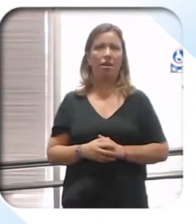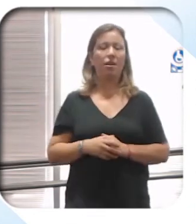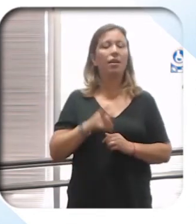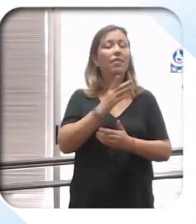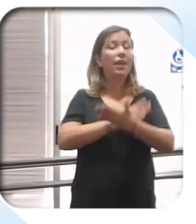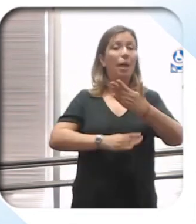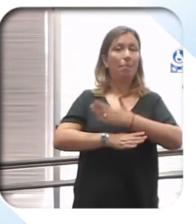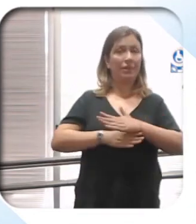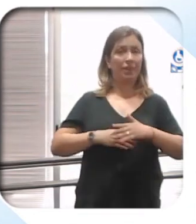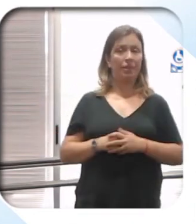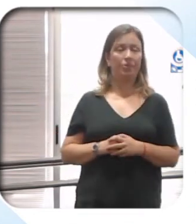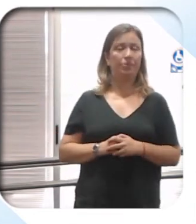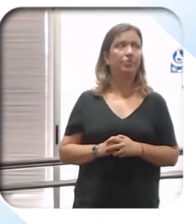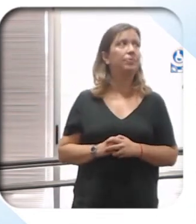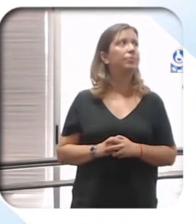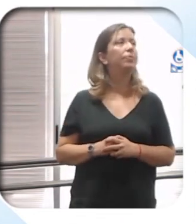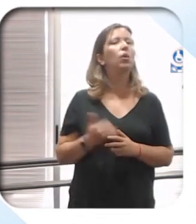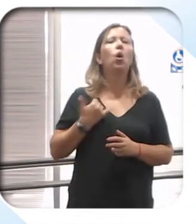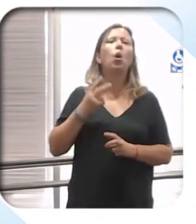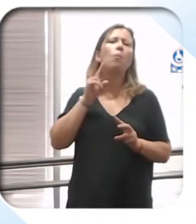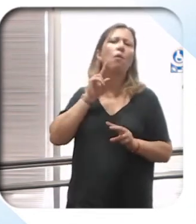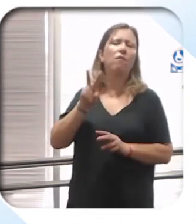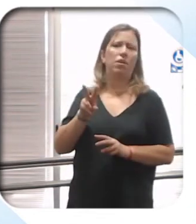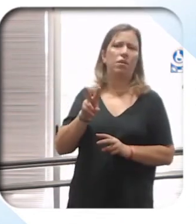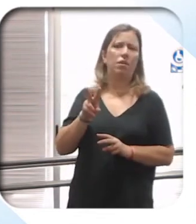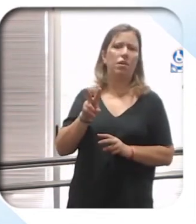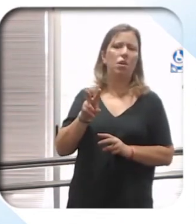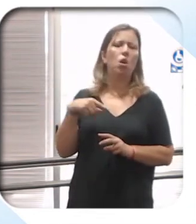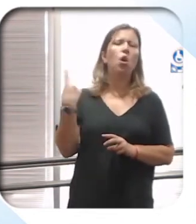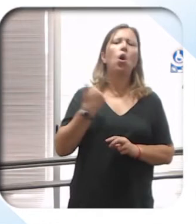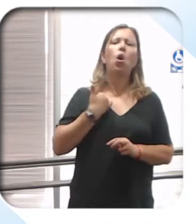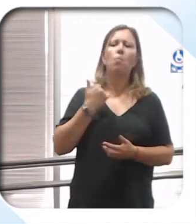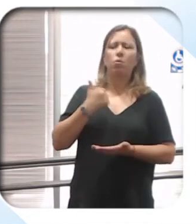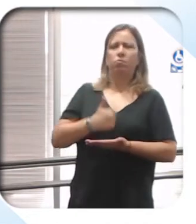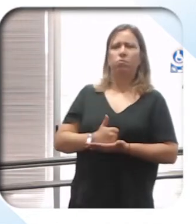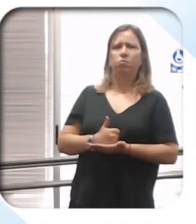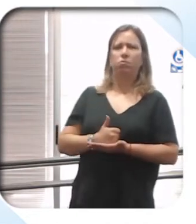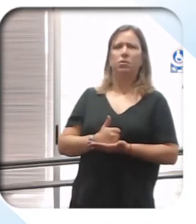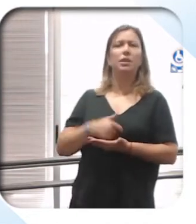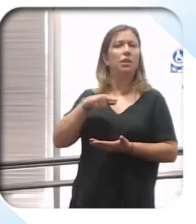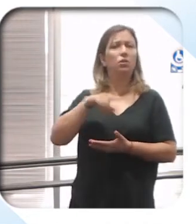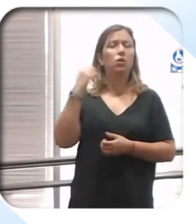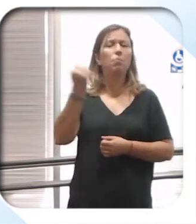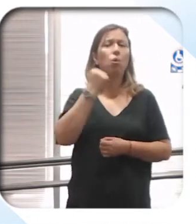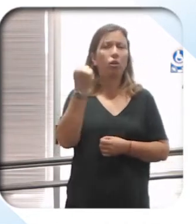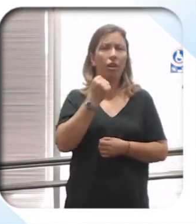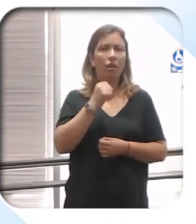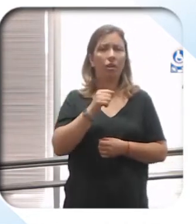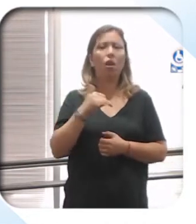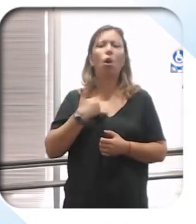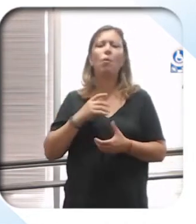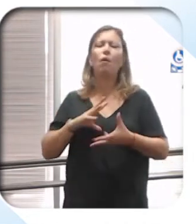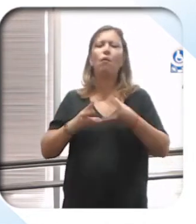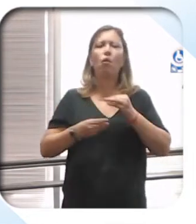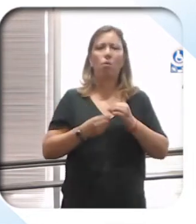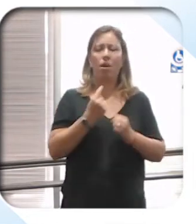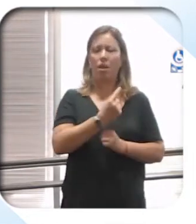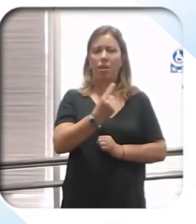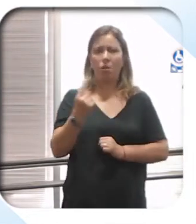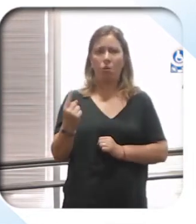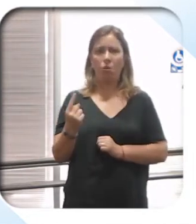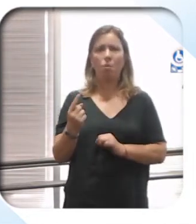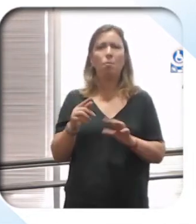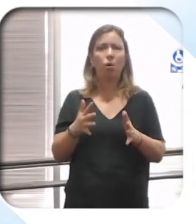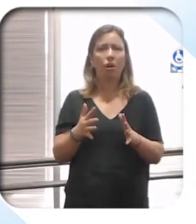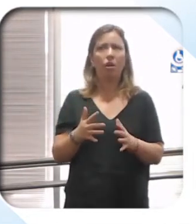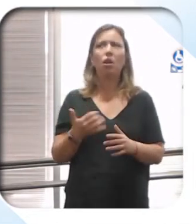Discapacidad. ¿Desde dónde la vemos? ¿Dónde estamos parados? Por eso es importante recalcar el tema de los modelos. ¿Por qué? Porque